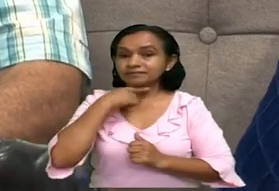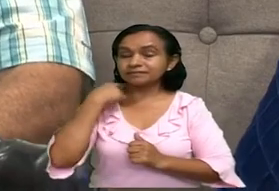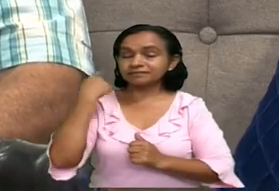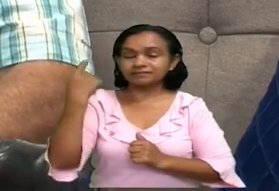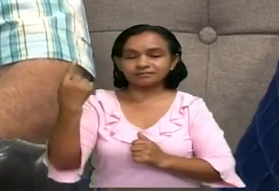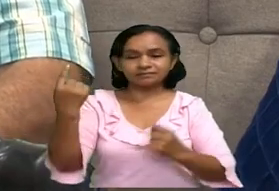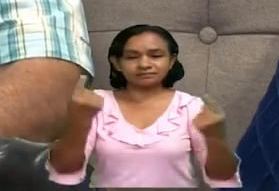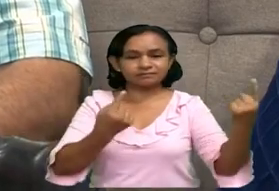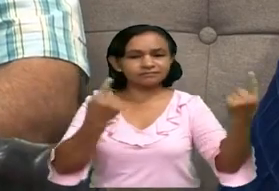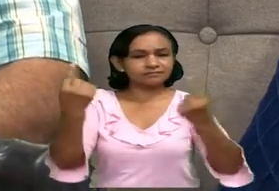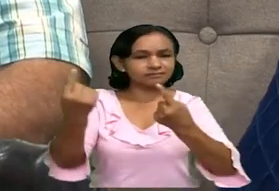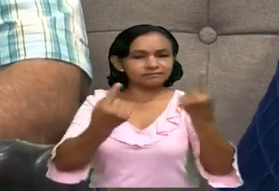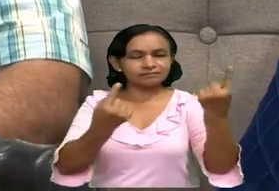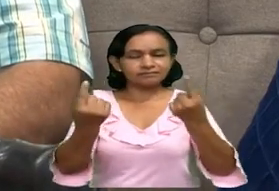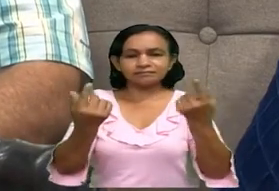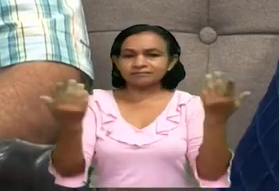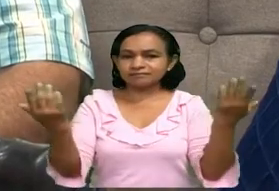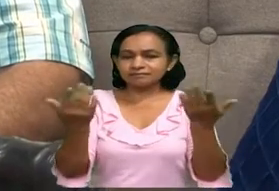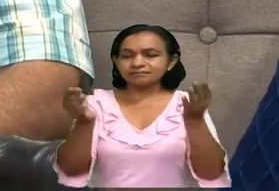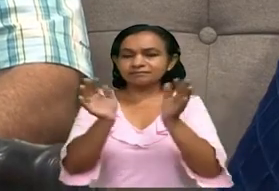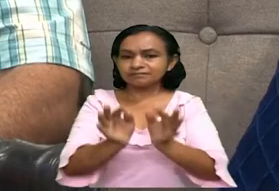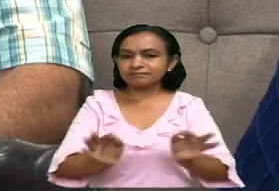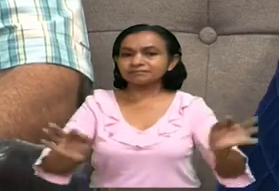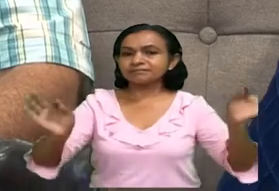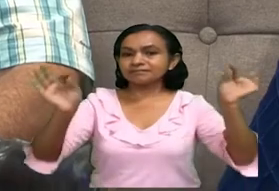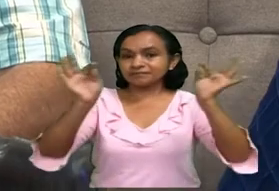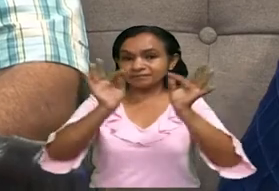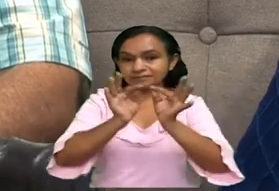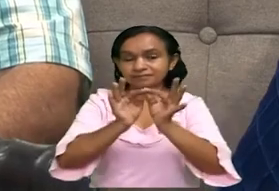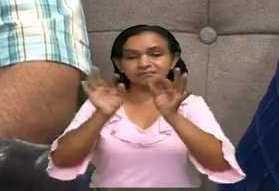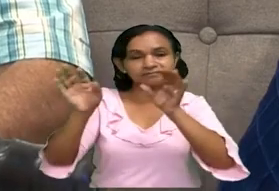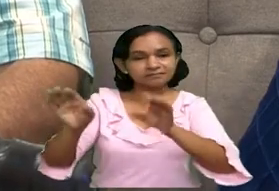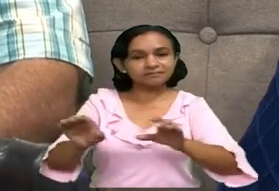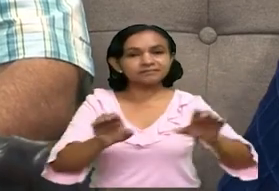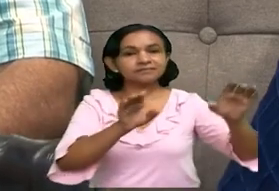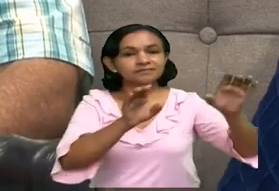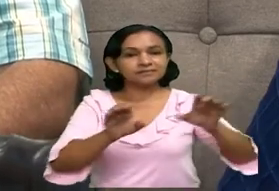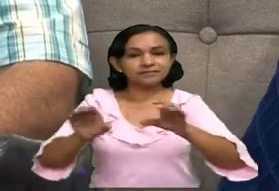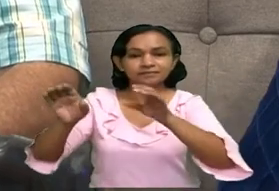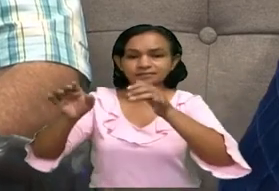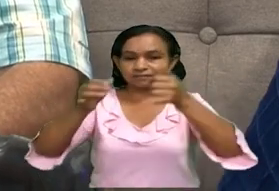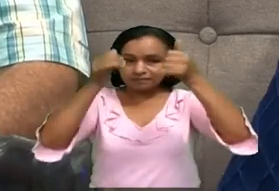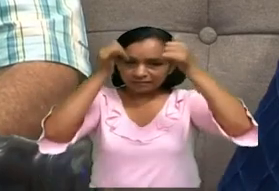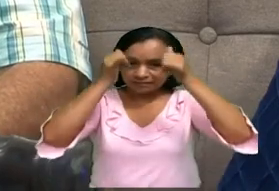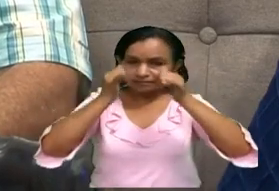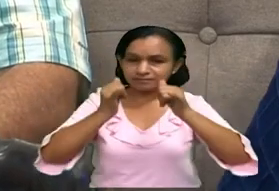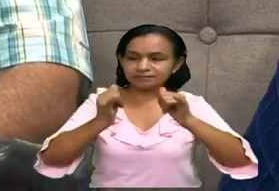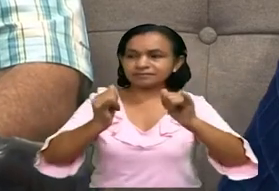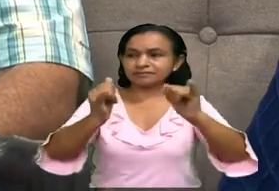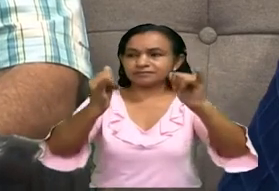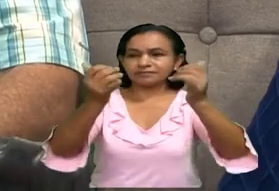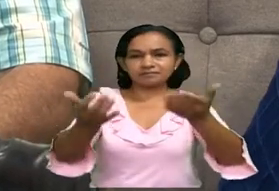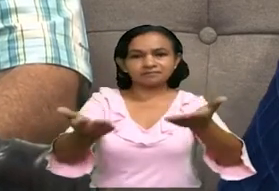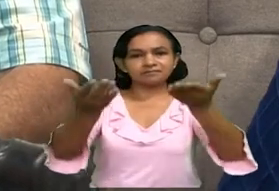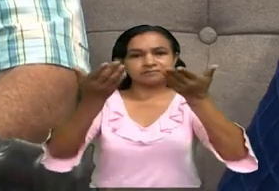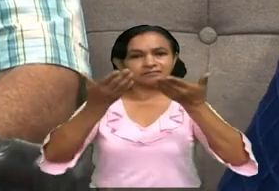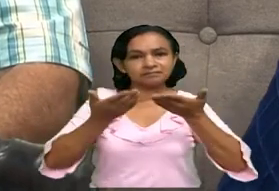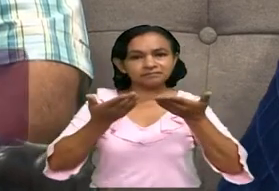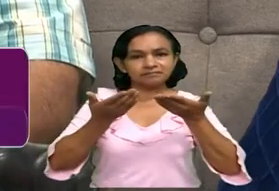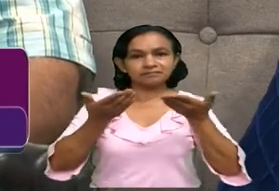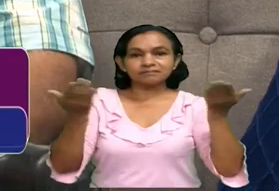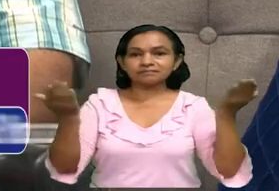asistencia, digamos, importantísima al evento. Los ganaderos recibimos esta estrategia como